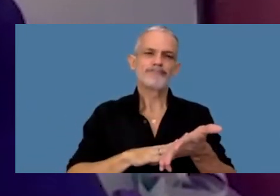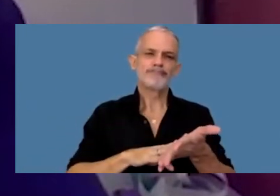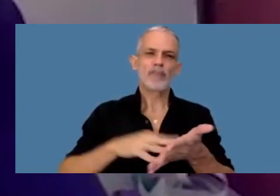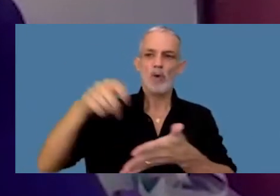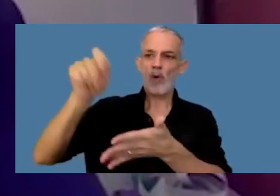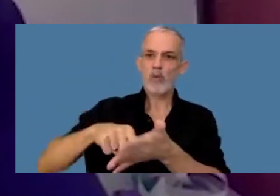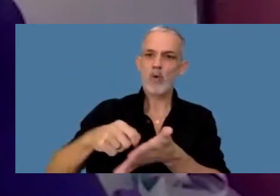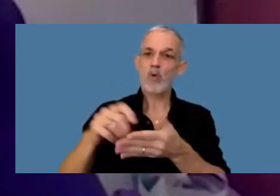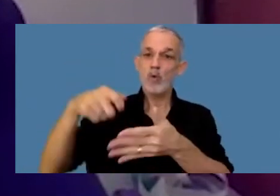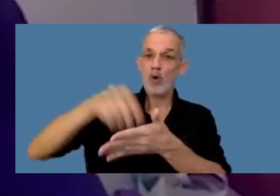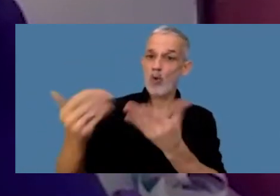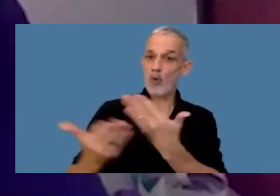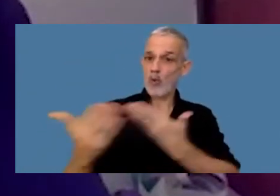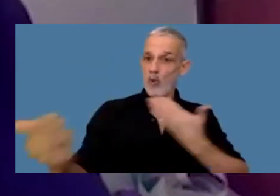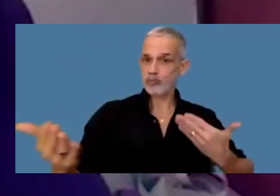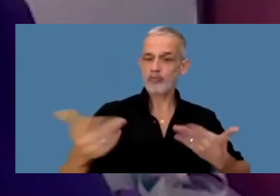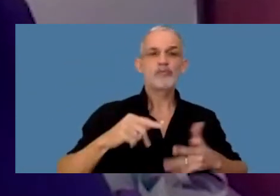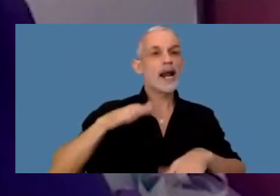porque la